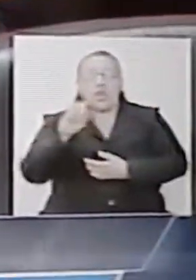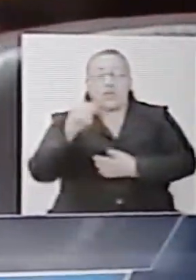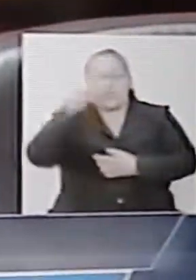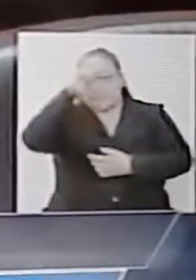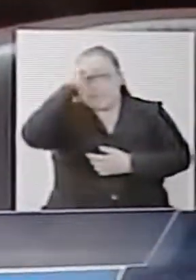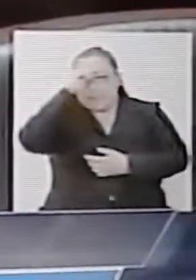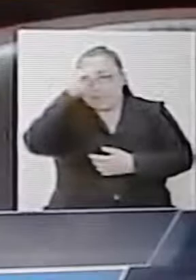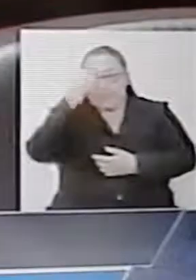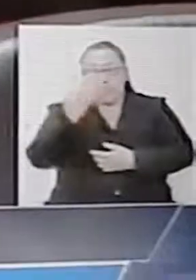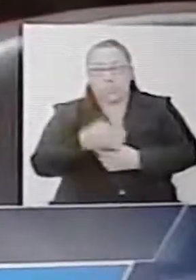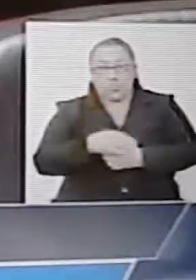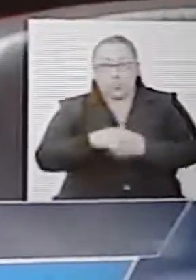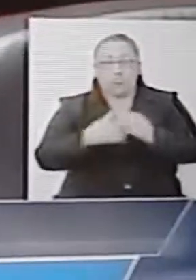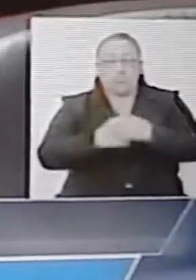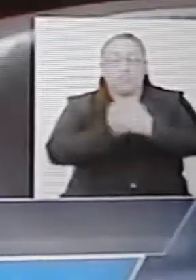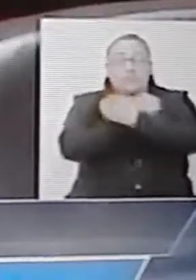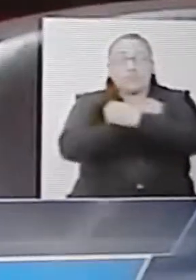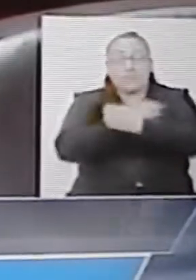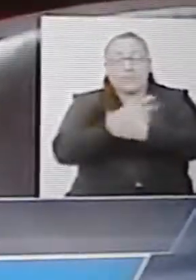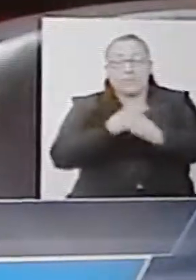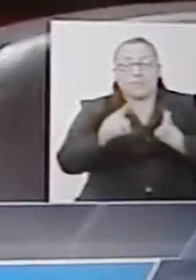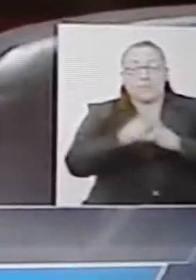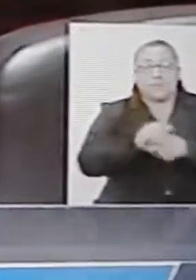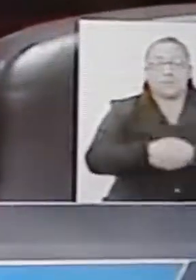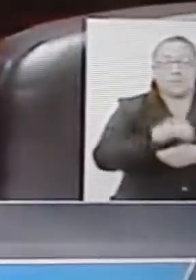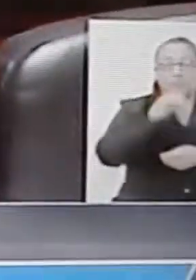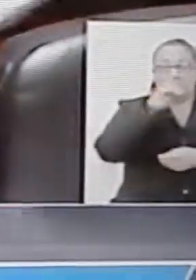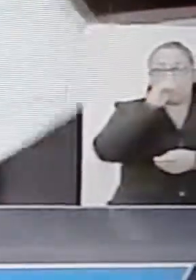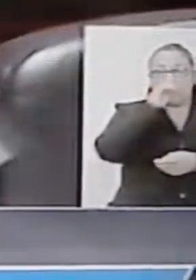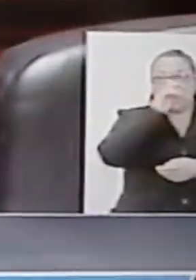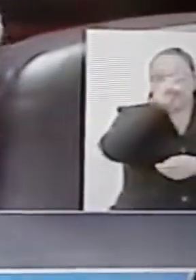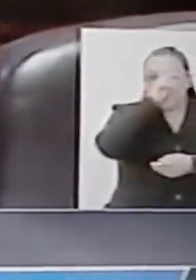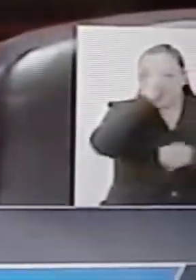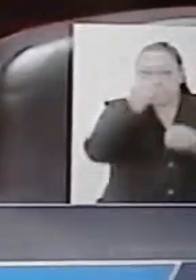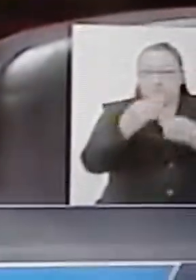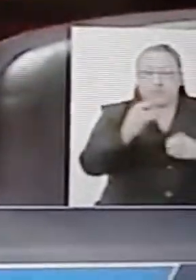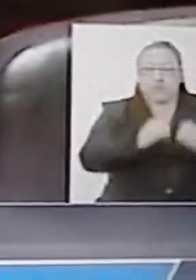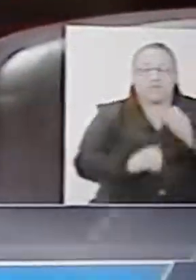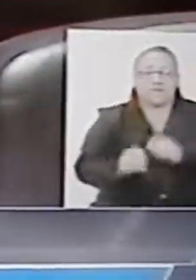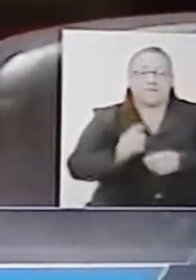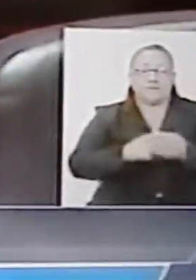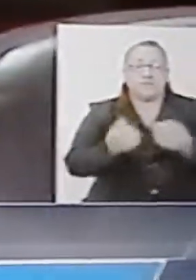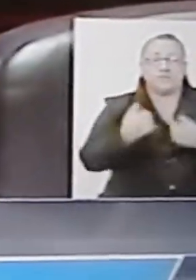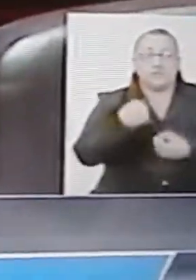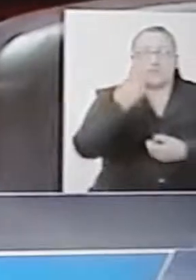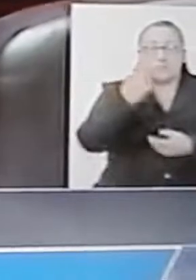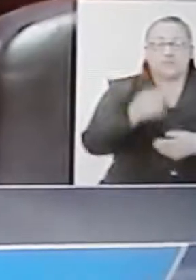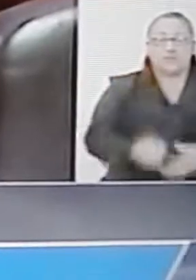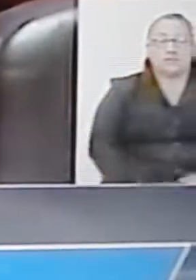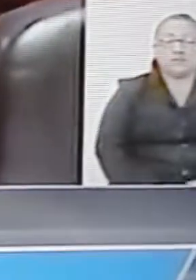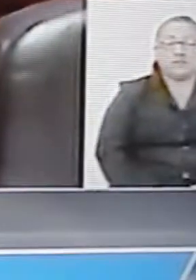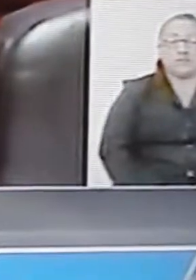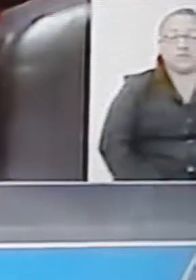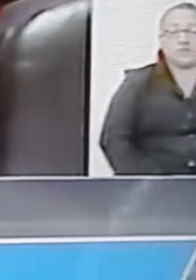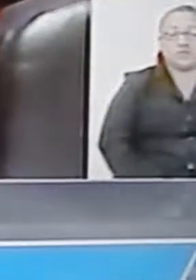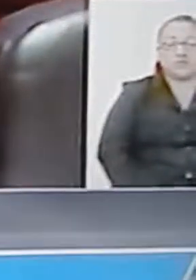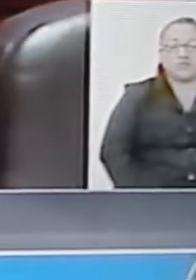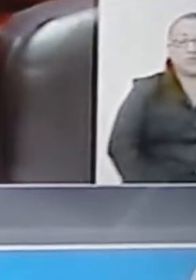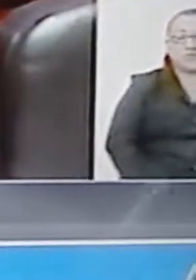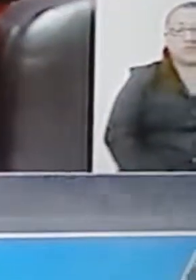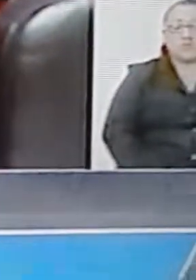Tumbes, ciertamente de Lambayeque, pero además de la mayoría de organizaciones que tienen que ver con el agro, como los